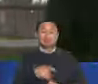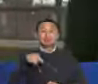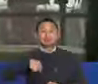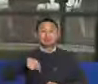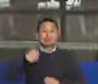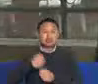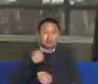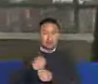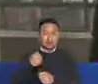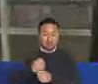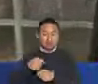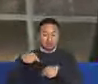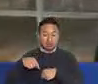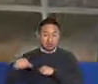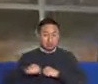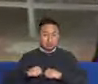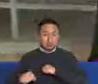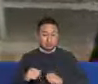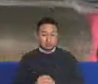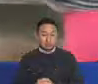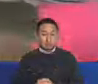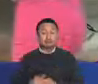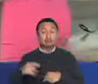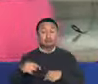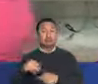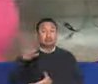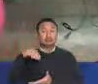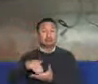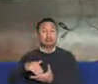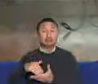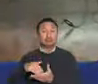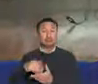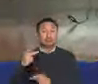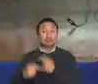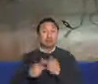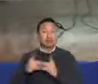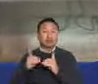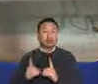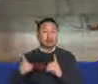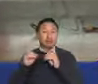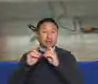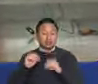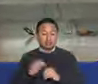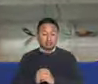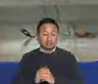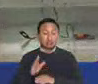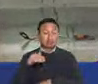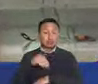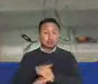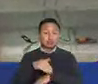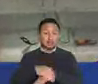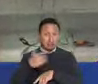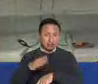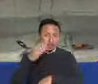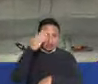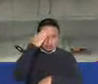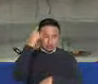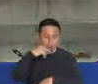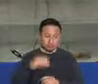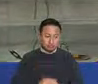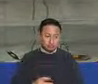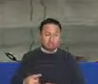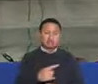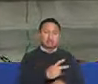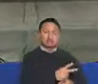que se lleva aquí adelante en el Centro de Procesamiento de Datos de Pichincha. En horas de la tarde ya se conocerá cómo